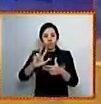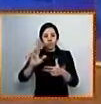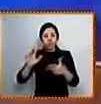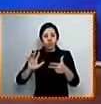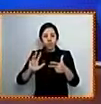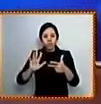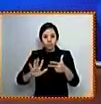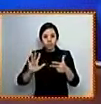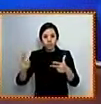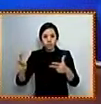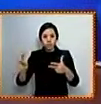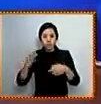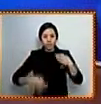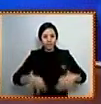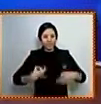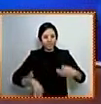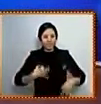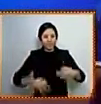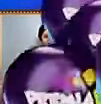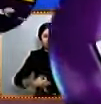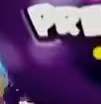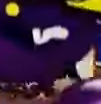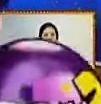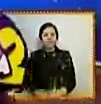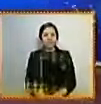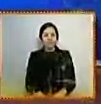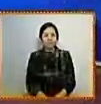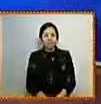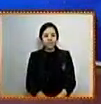57. Felicidades.